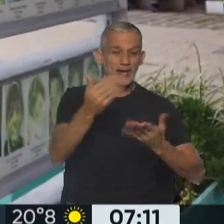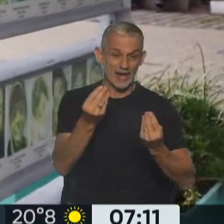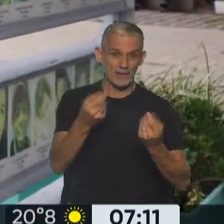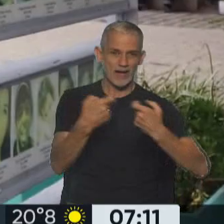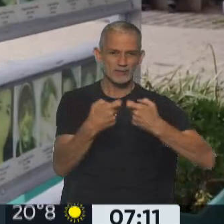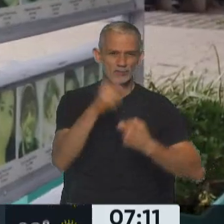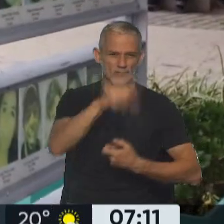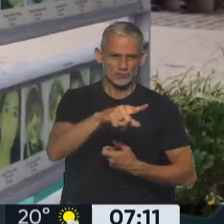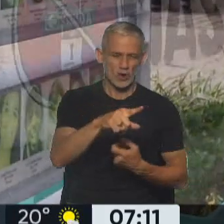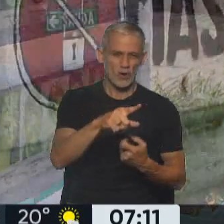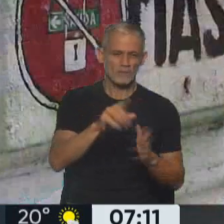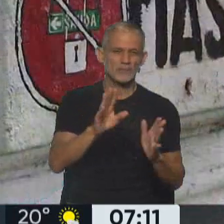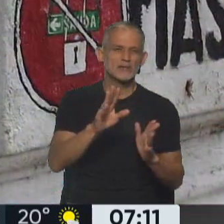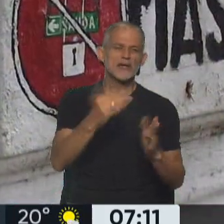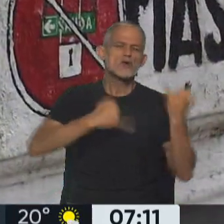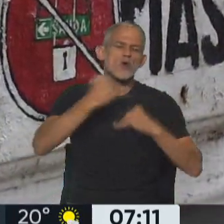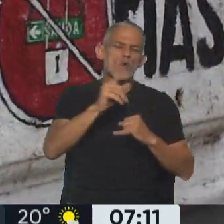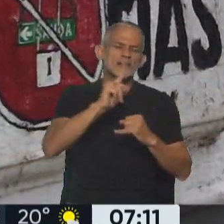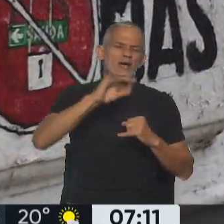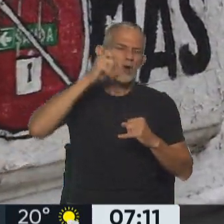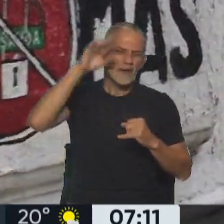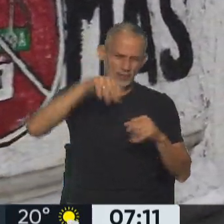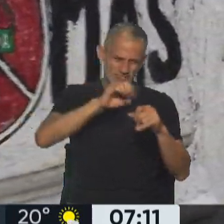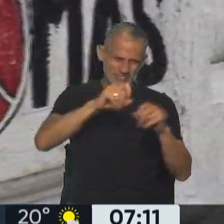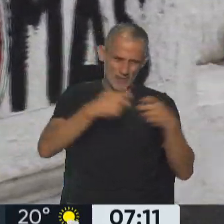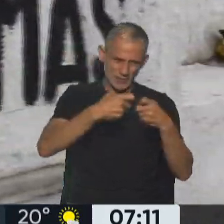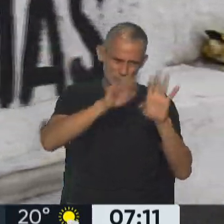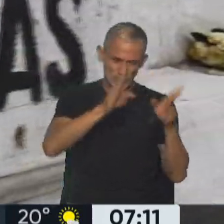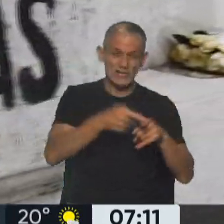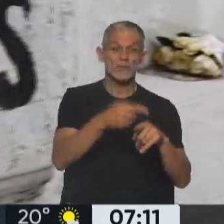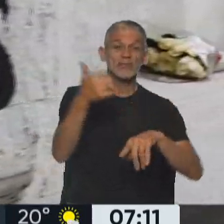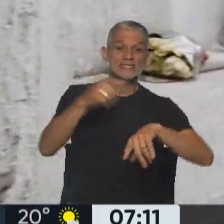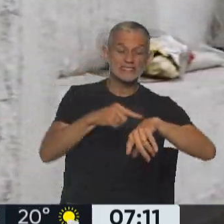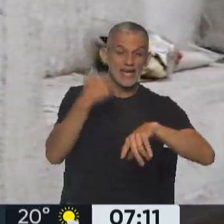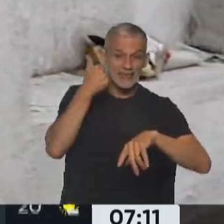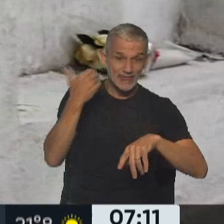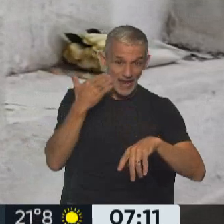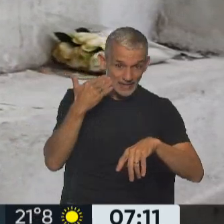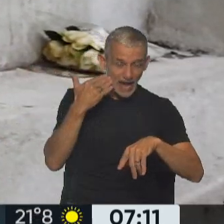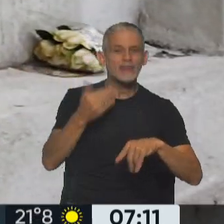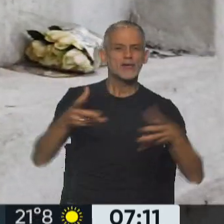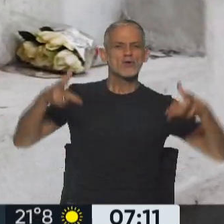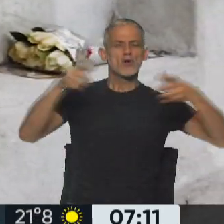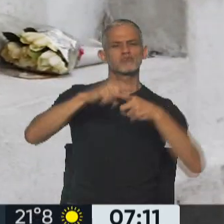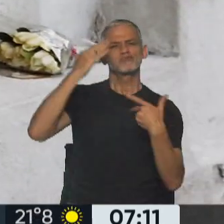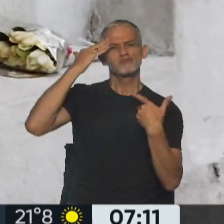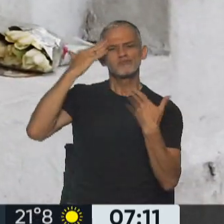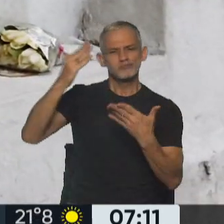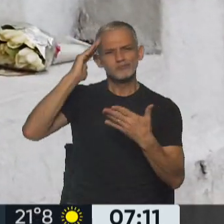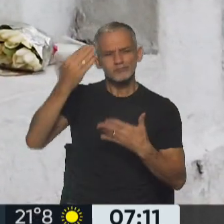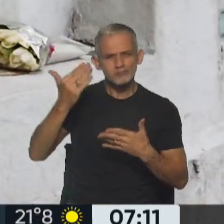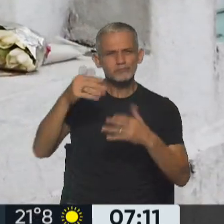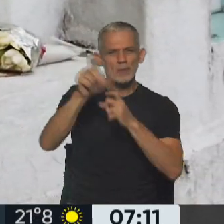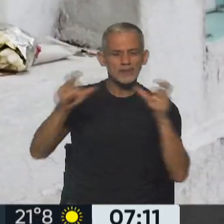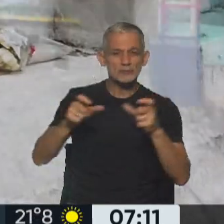organización No Nos Cuenten Cromañón se va a reunir a partir de las 6 de la tarde para recordar a las víctimas y a los